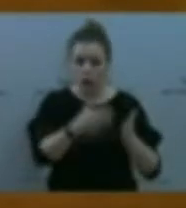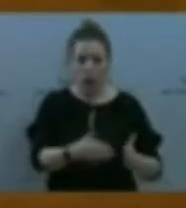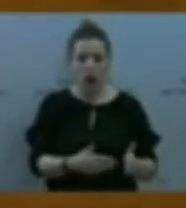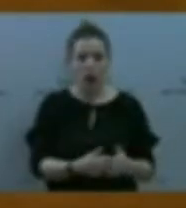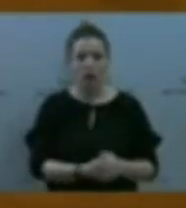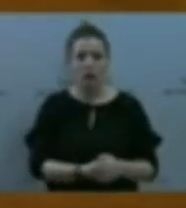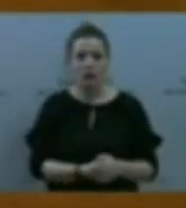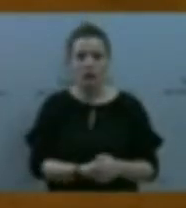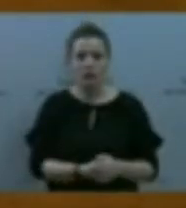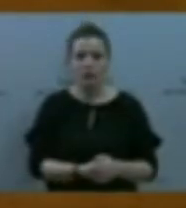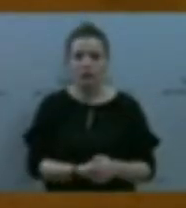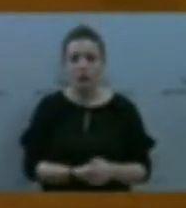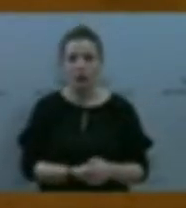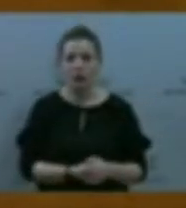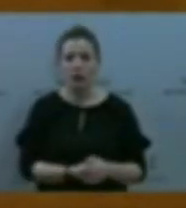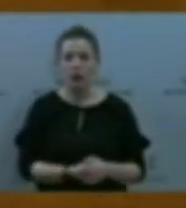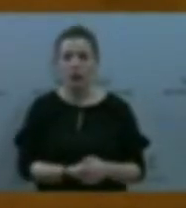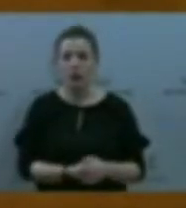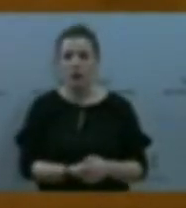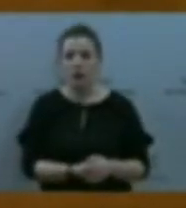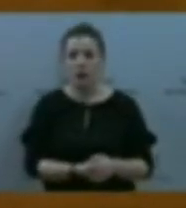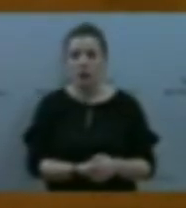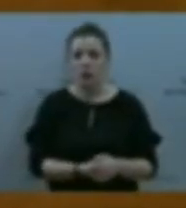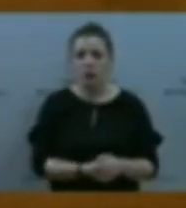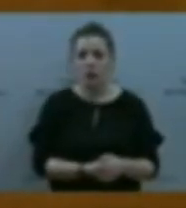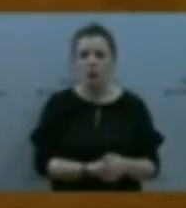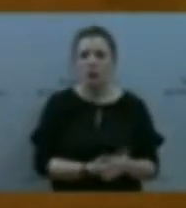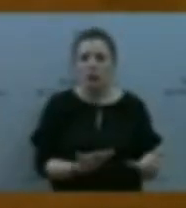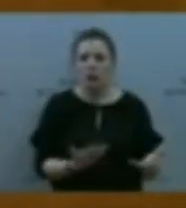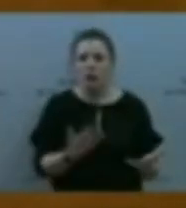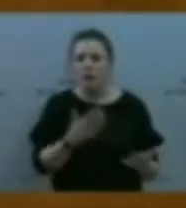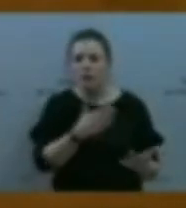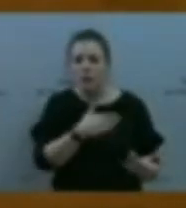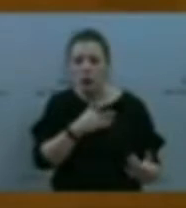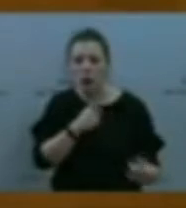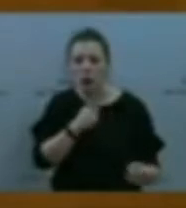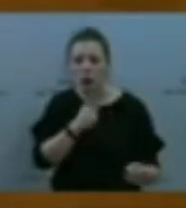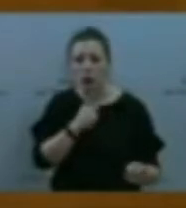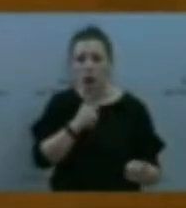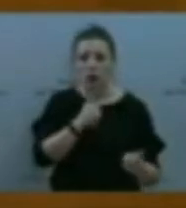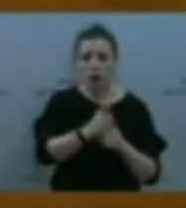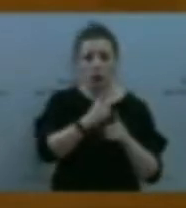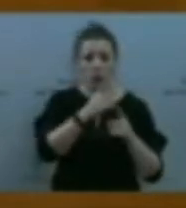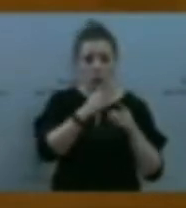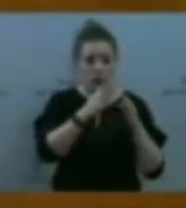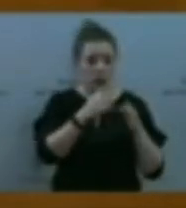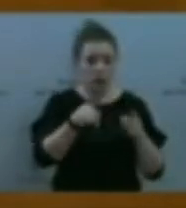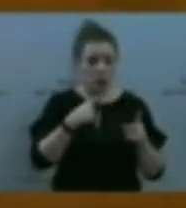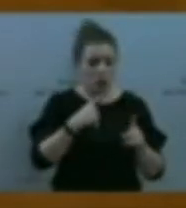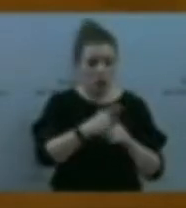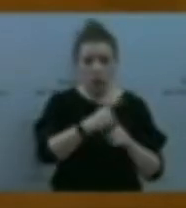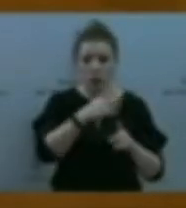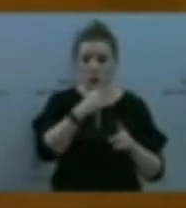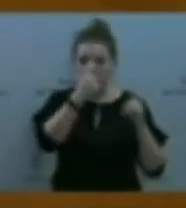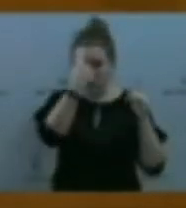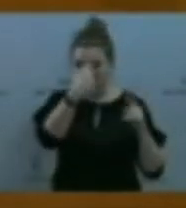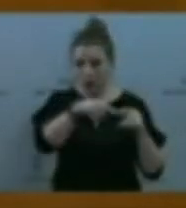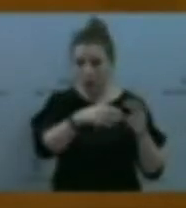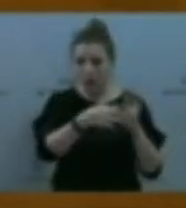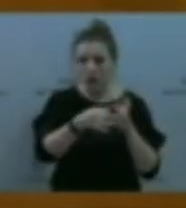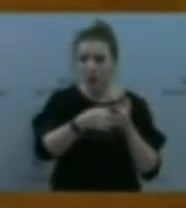y me inclina a votar en contra de la toma en consideración, usted sabe que la renovación de los síndicos se debe producir conforme al plazo